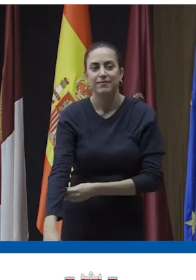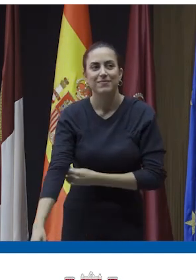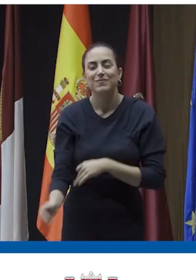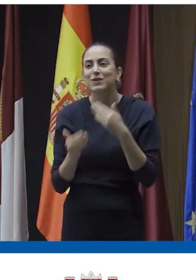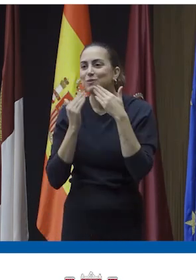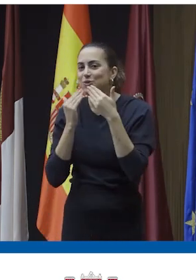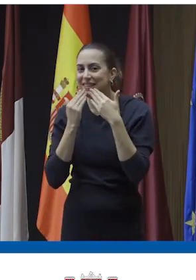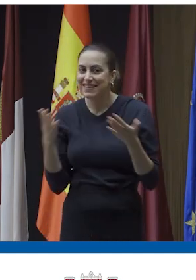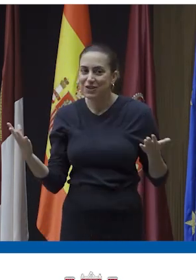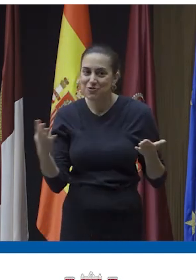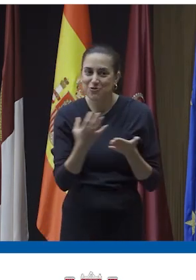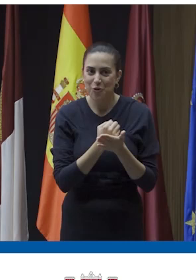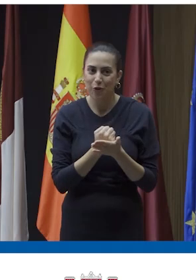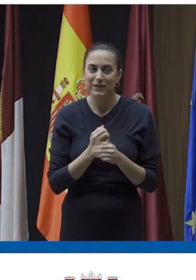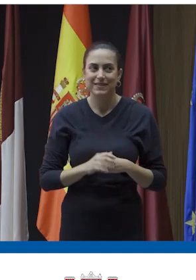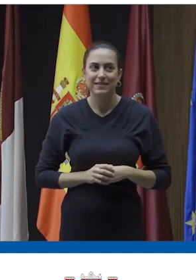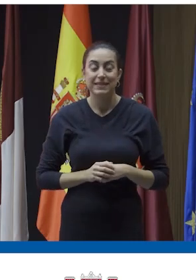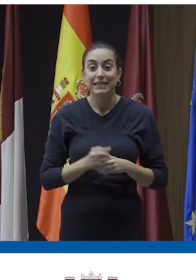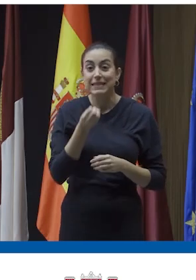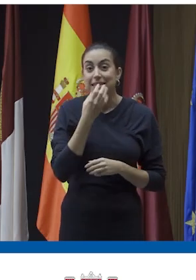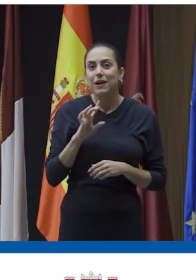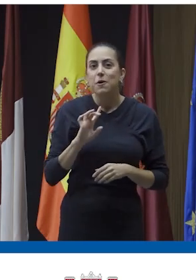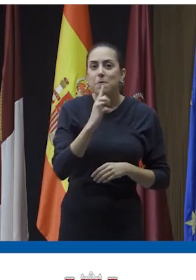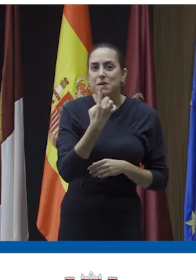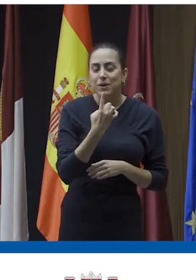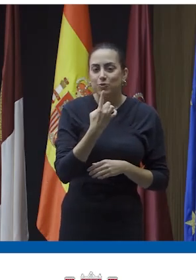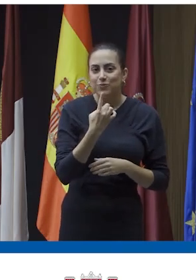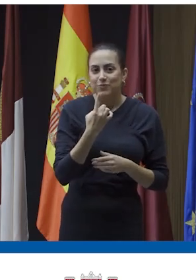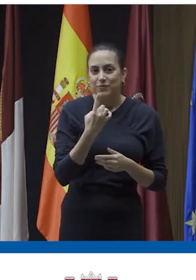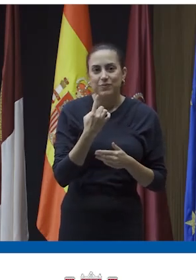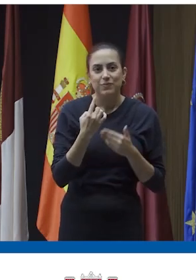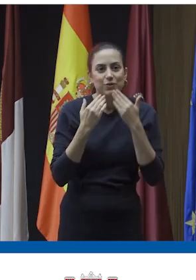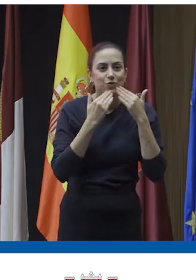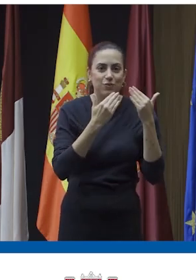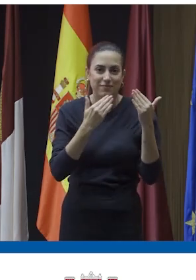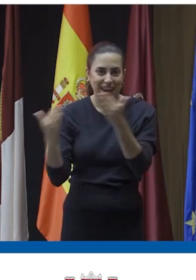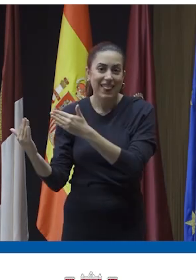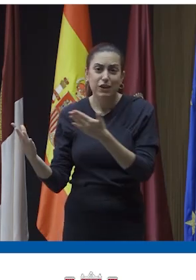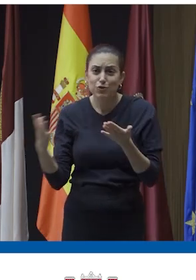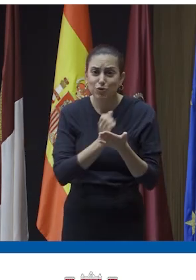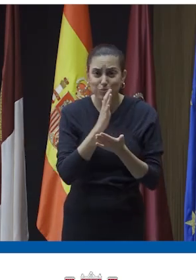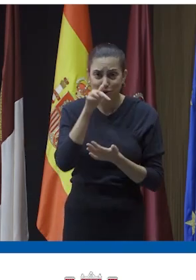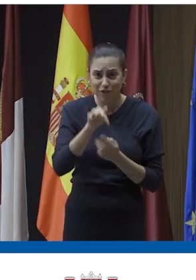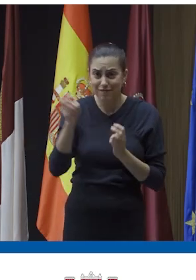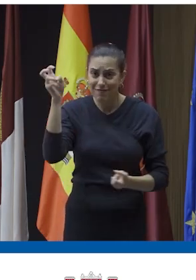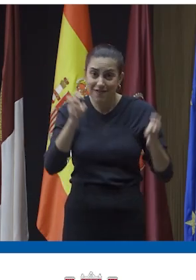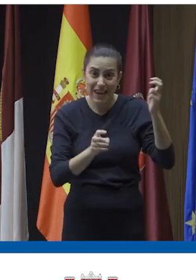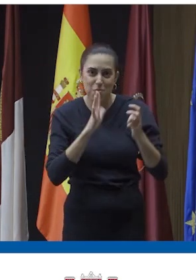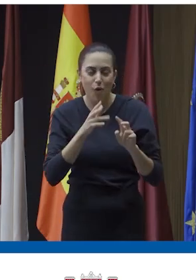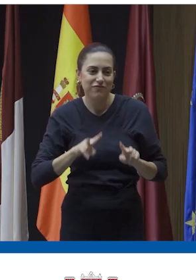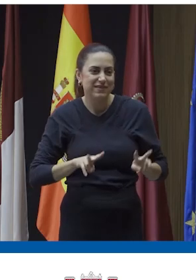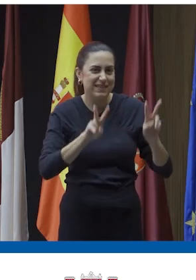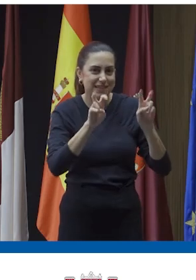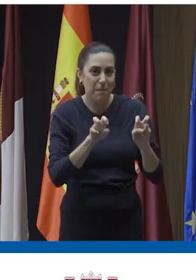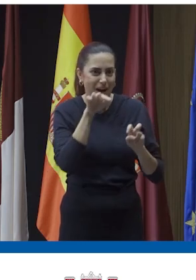Muchas gracias a todos. Bueno, pues en primer lugar agradeceros a todos que hayáis venido por un tema tan